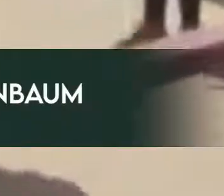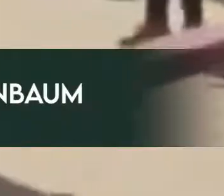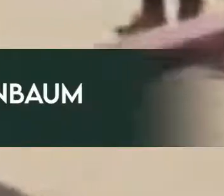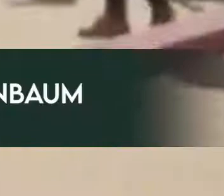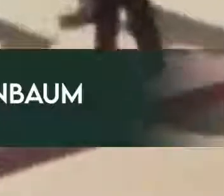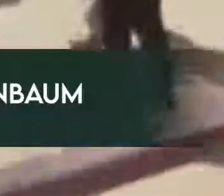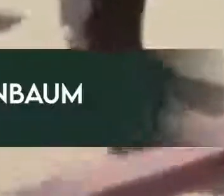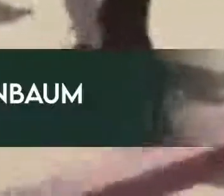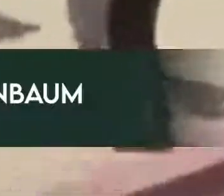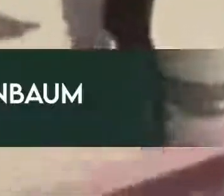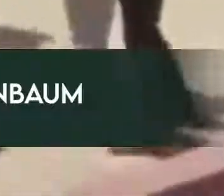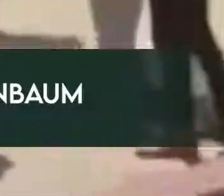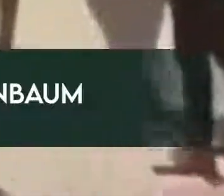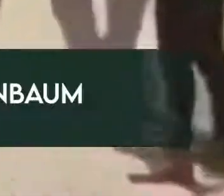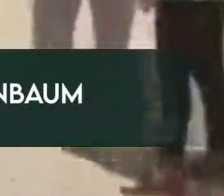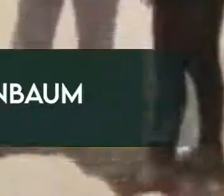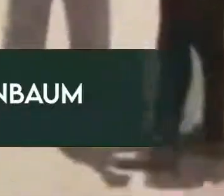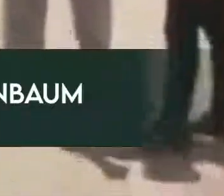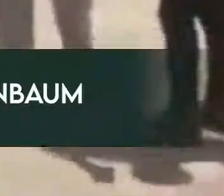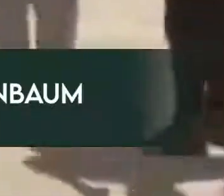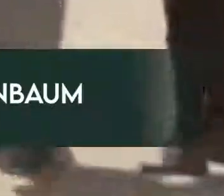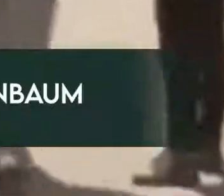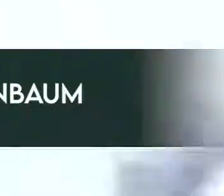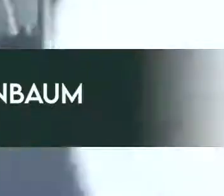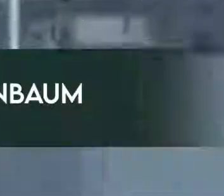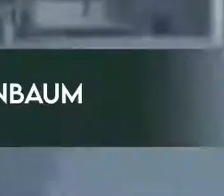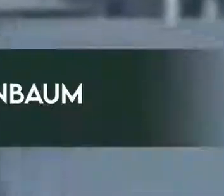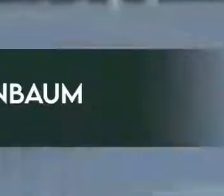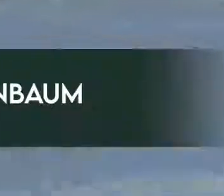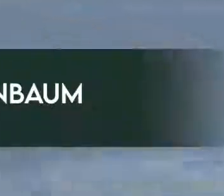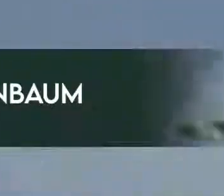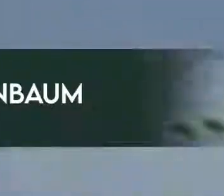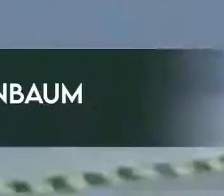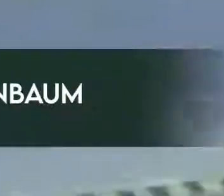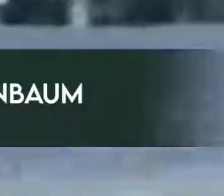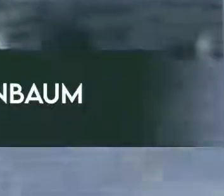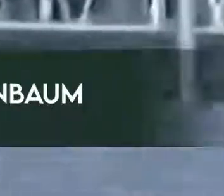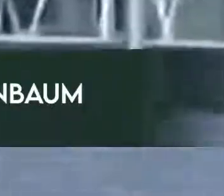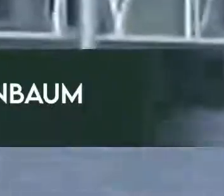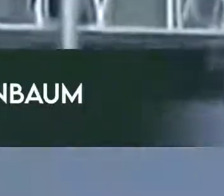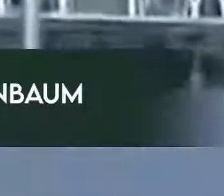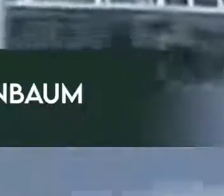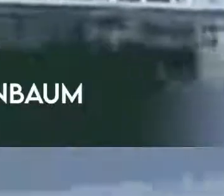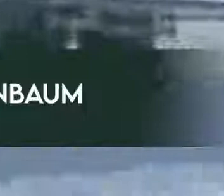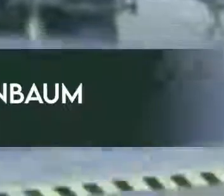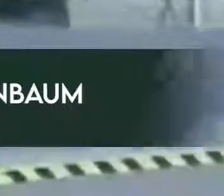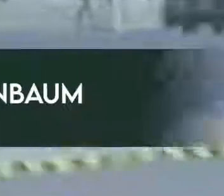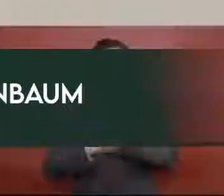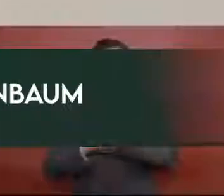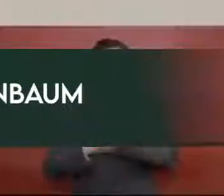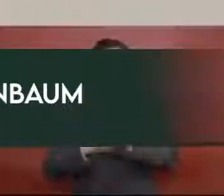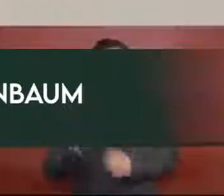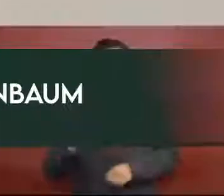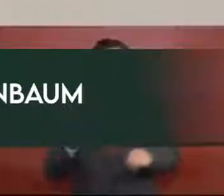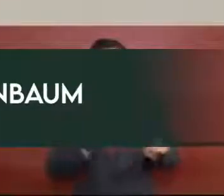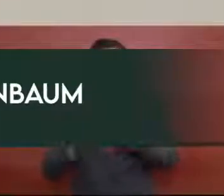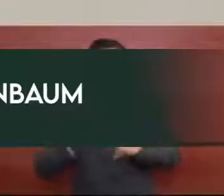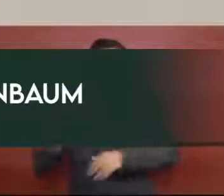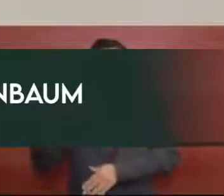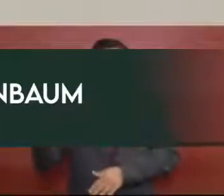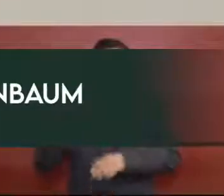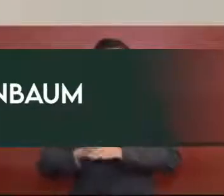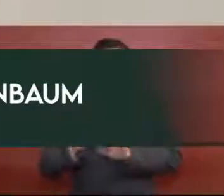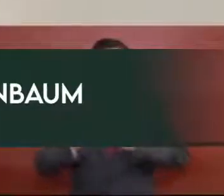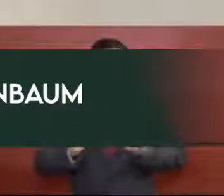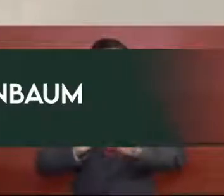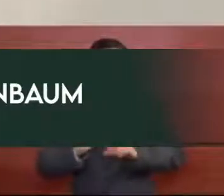la alerta sísmica durante este ejercicio, que consideró el más eficiente de los últimos simulacros. Más tarde, la secretaria de Gestión Integral